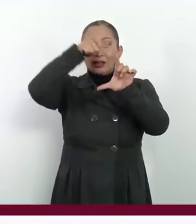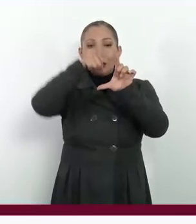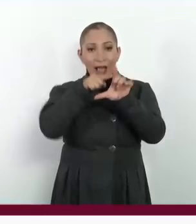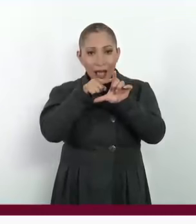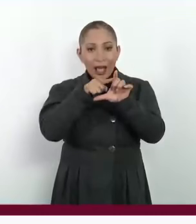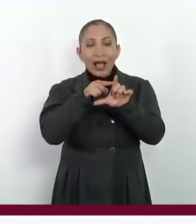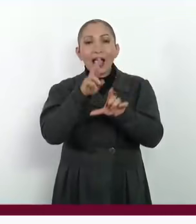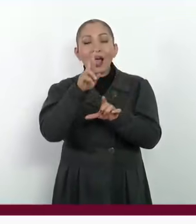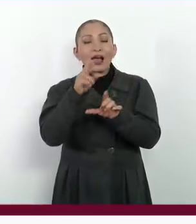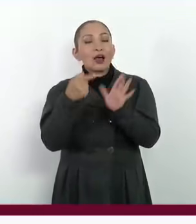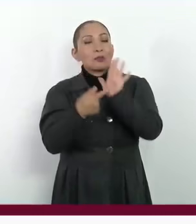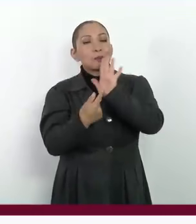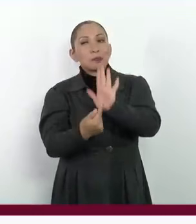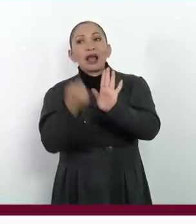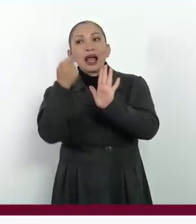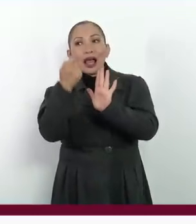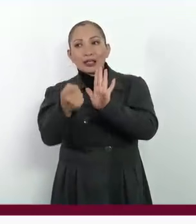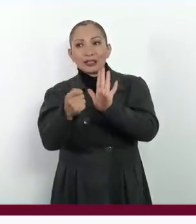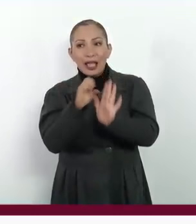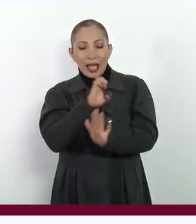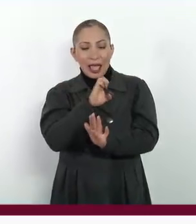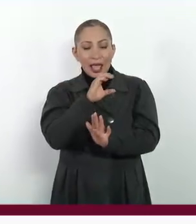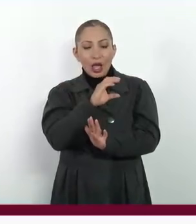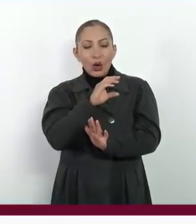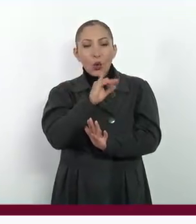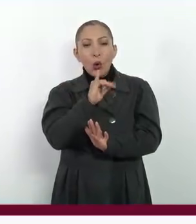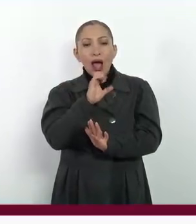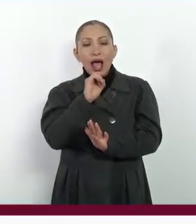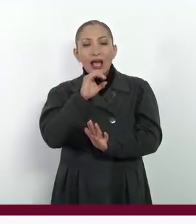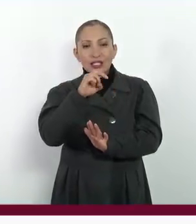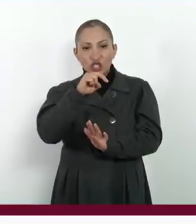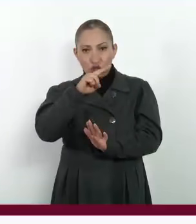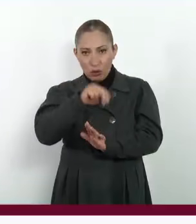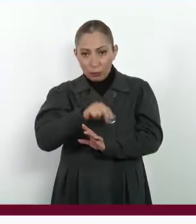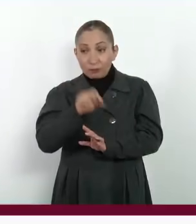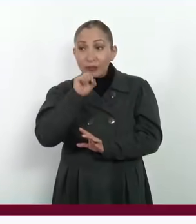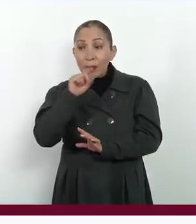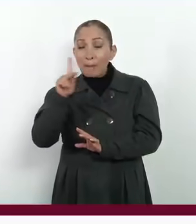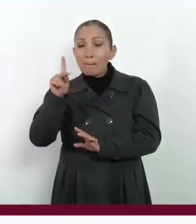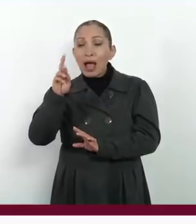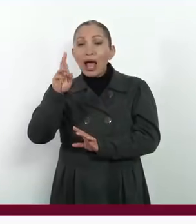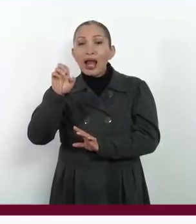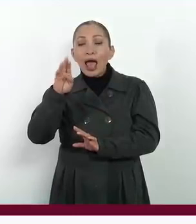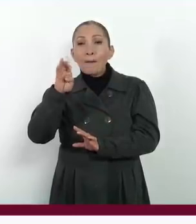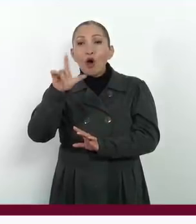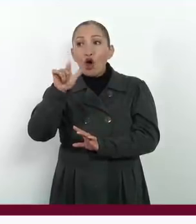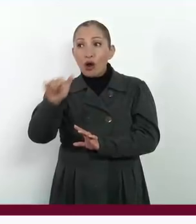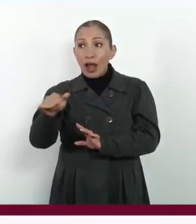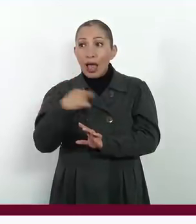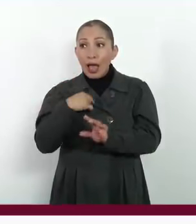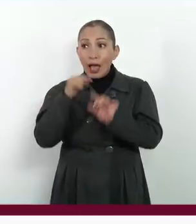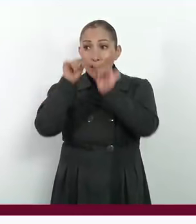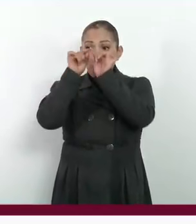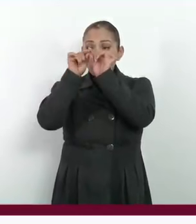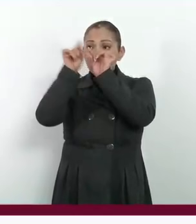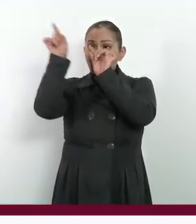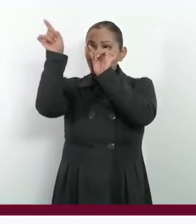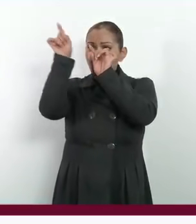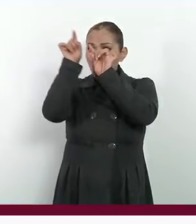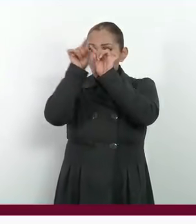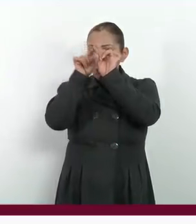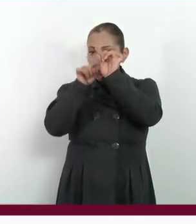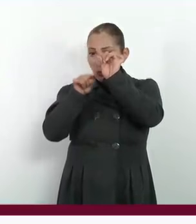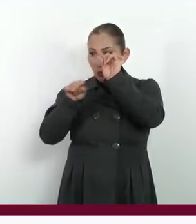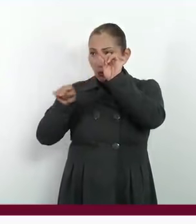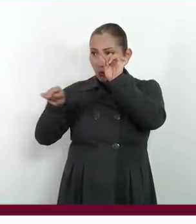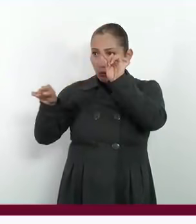circunferencia es representada por esta ecuación. La segunda de ellas es la parábola, donde un punto P se mueve sobre